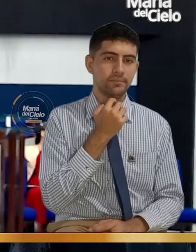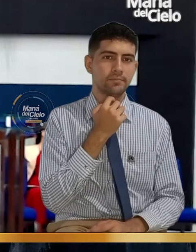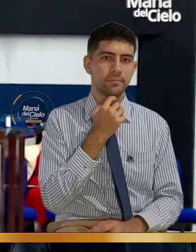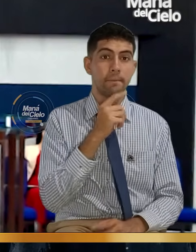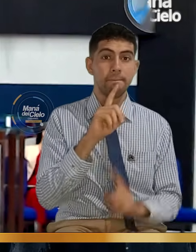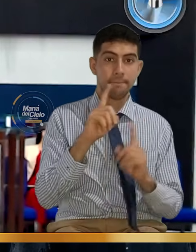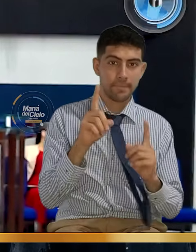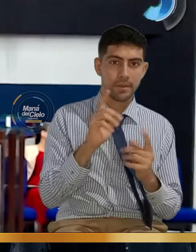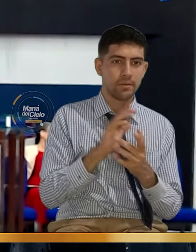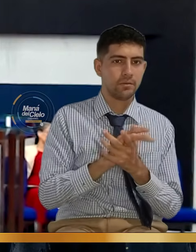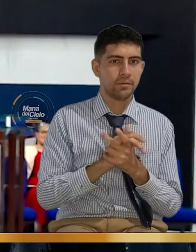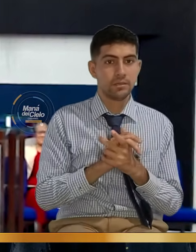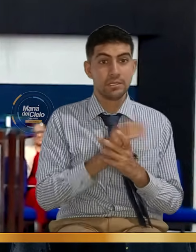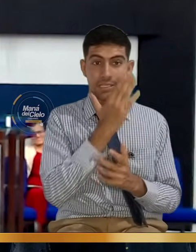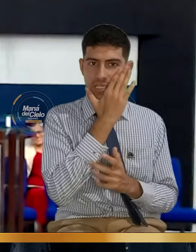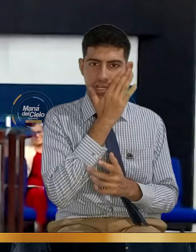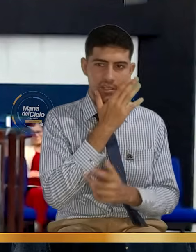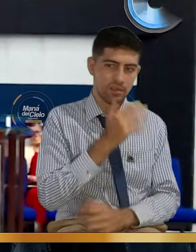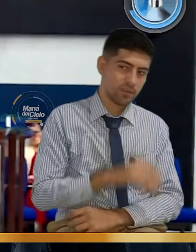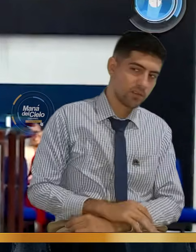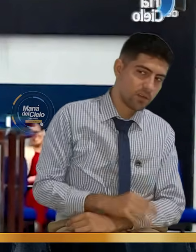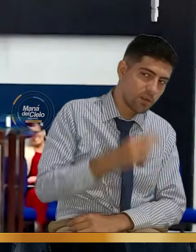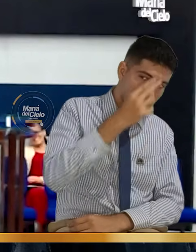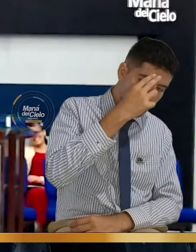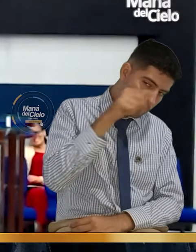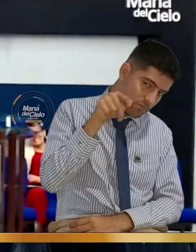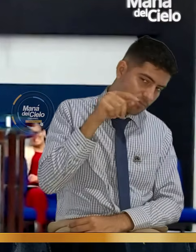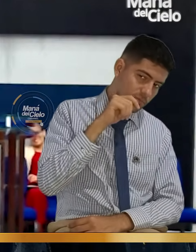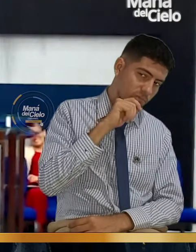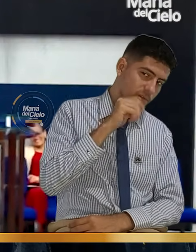Es que a veces hacemos las cosas y ya cuando nos vemos metidos en el problema.